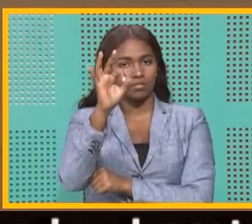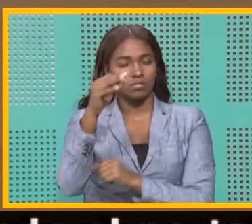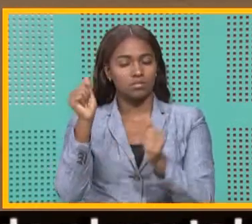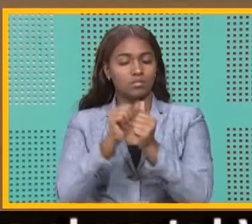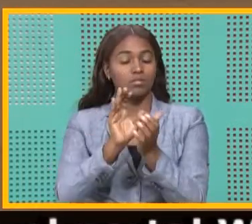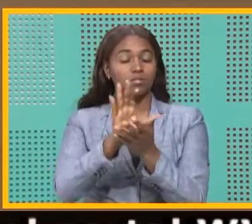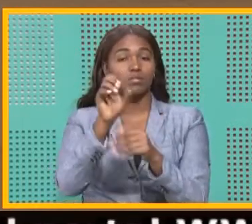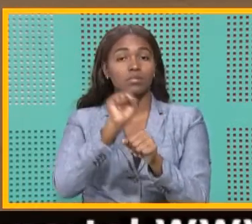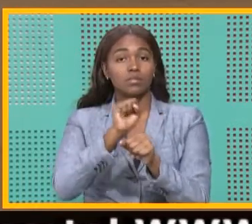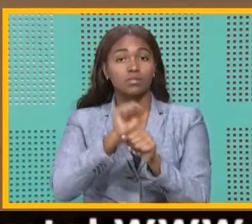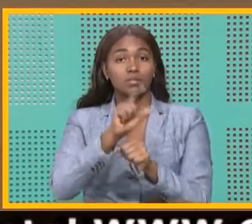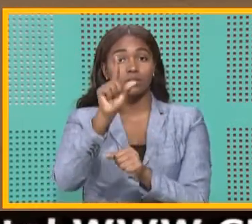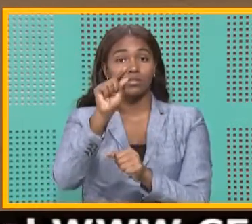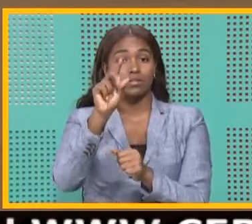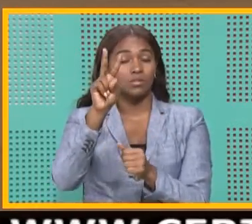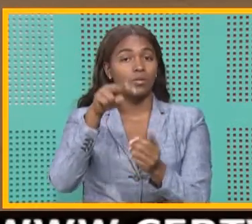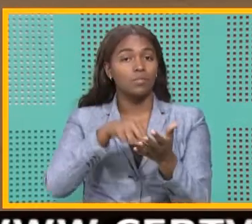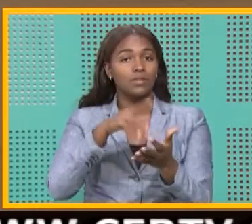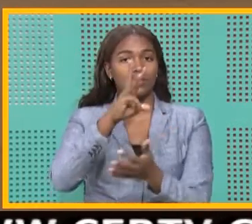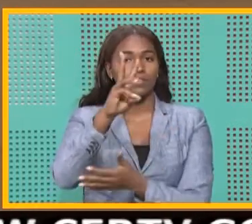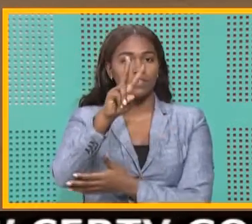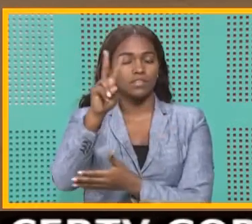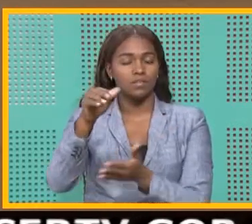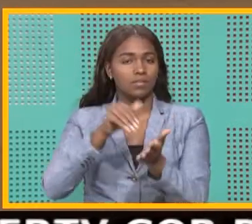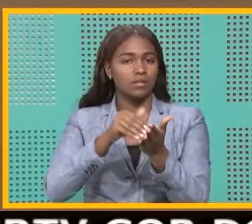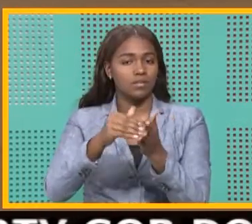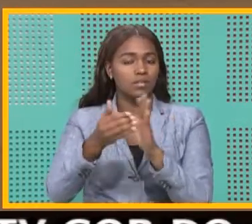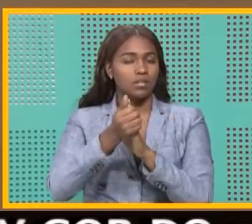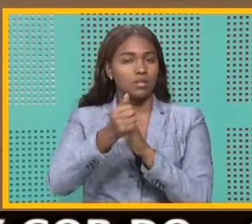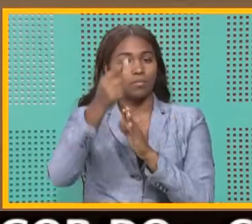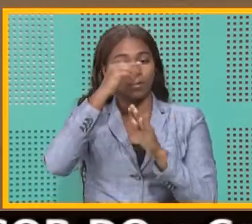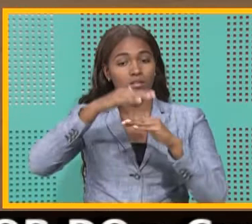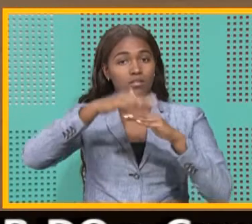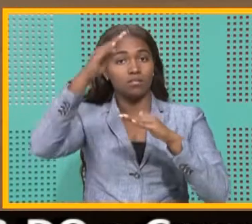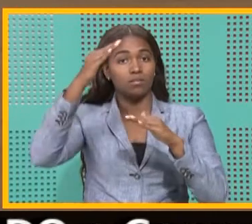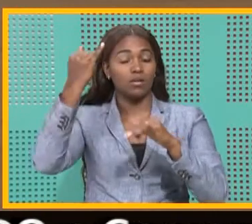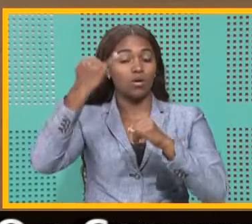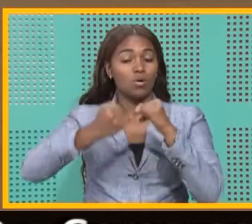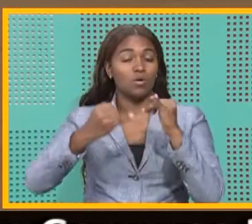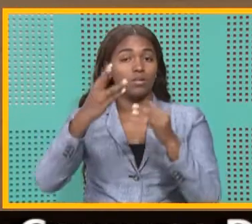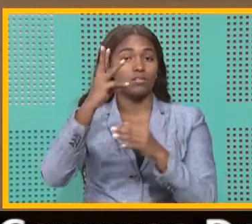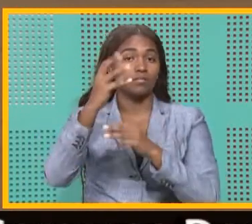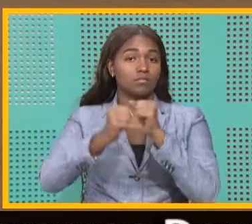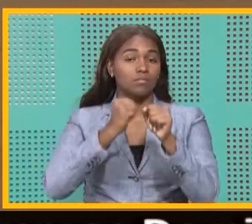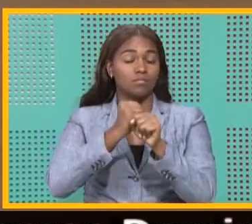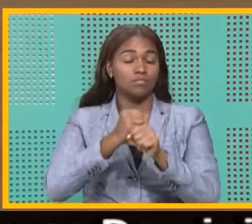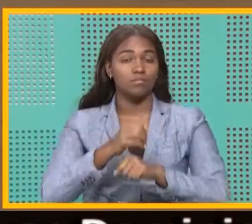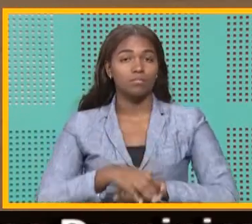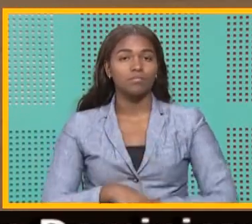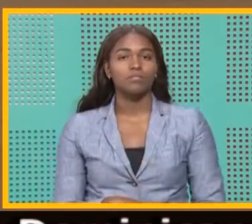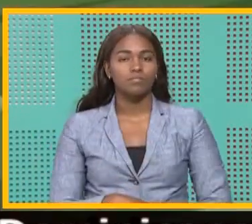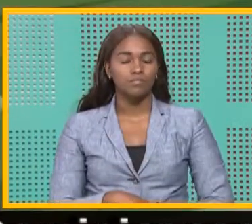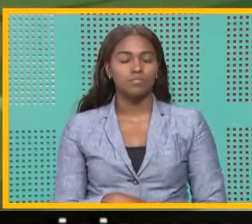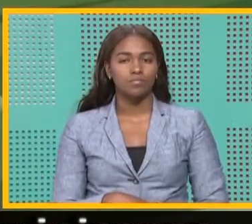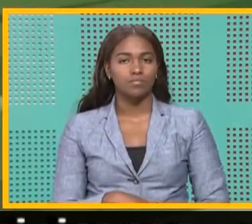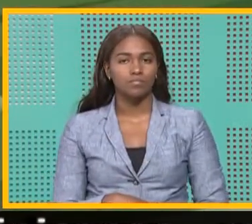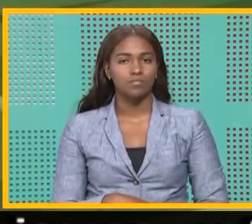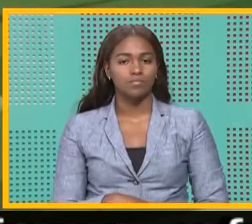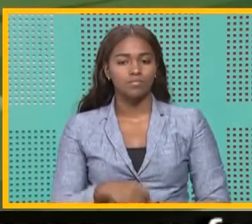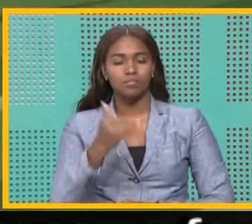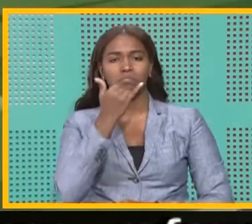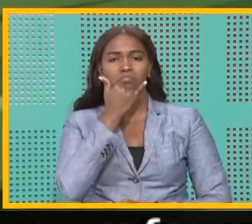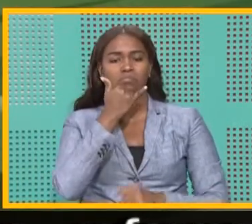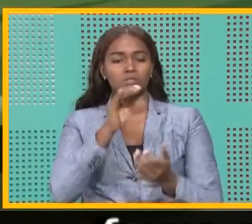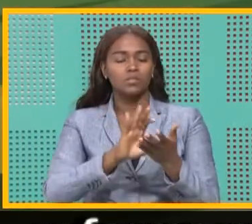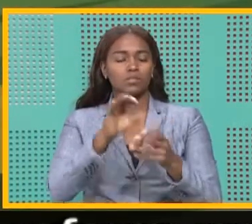de 2.622 millones de dólares por encima de los últimos 6 años. ¿Qué pasa con la inversión